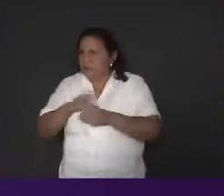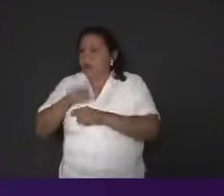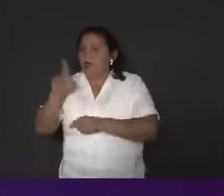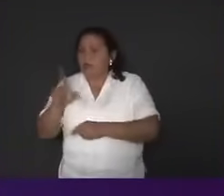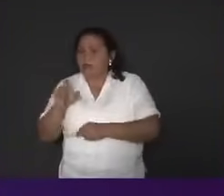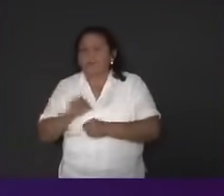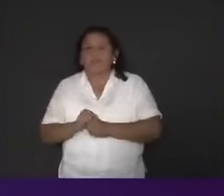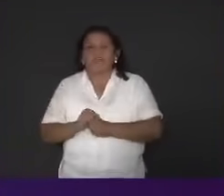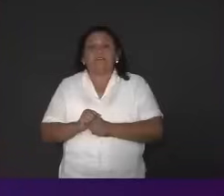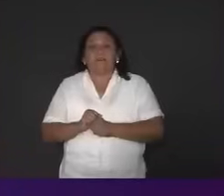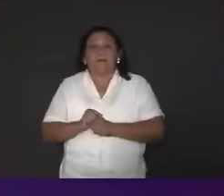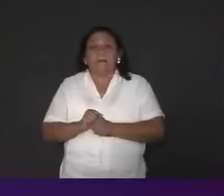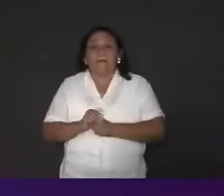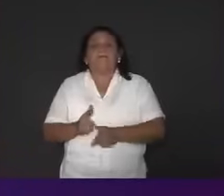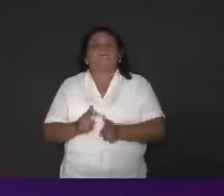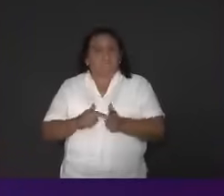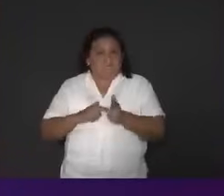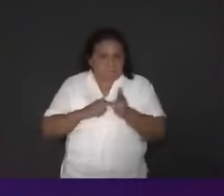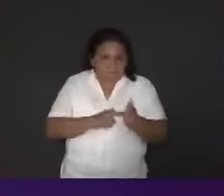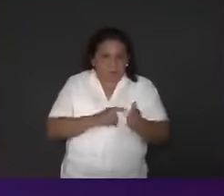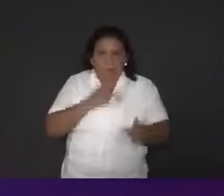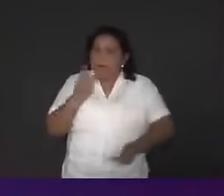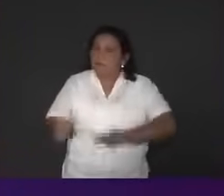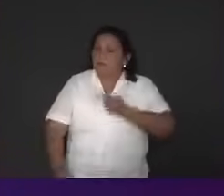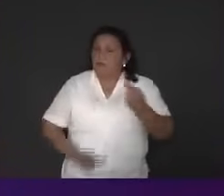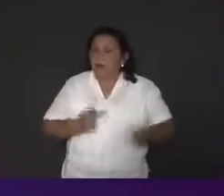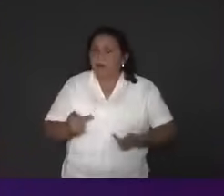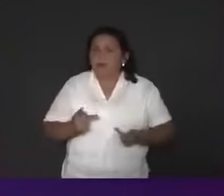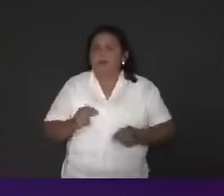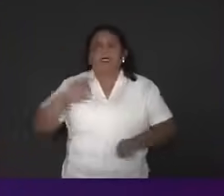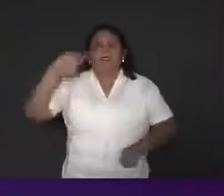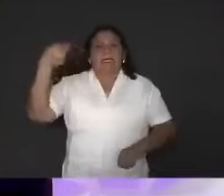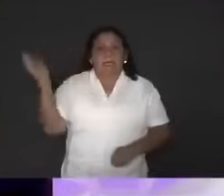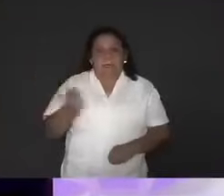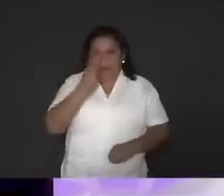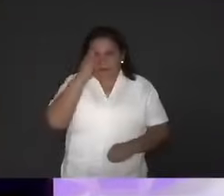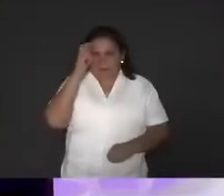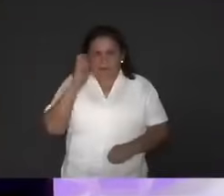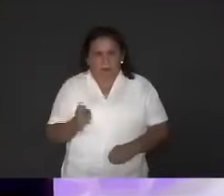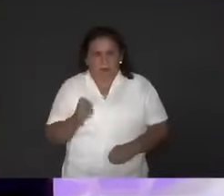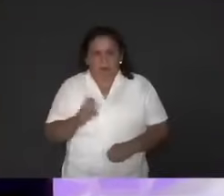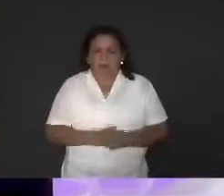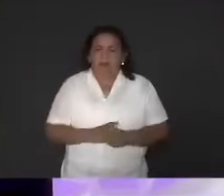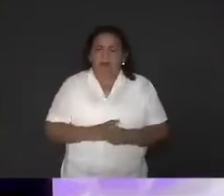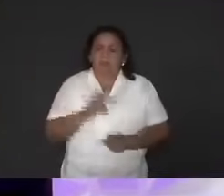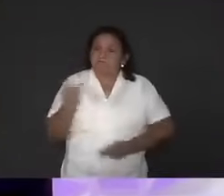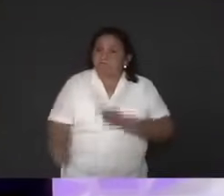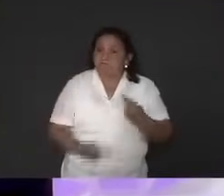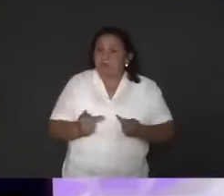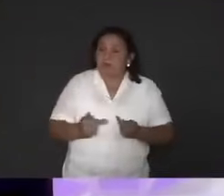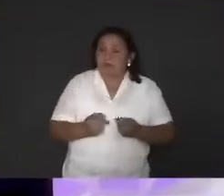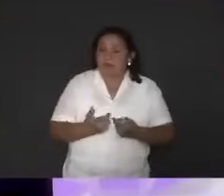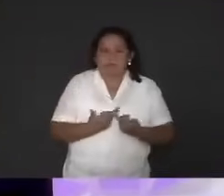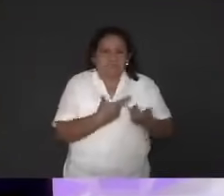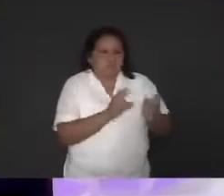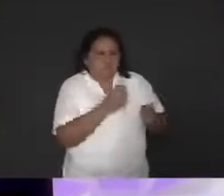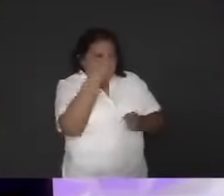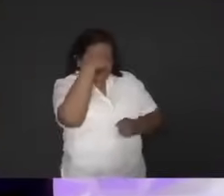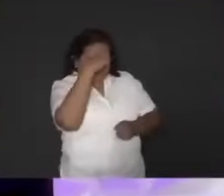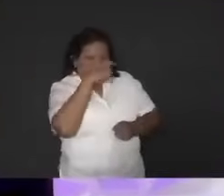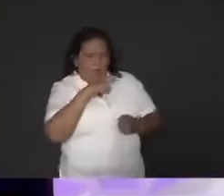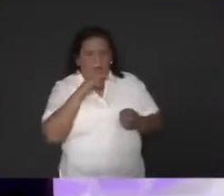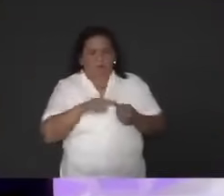Continuamos con el siguiente, en la siguiente pregunta de este segmento. Hay que recordar que estas preguntas fueron seleccionadas por un grupo de expertos conformados